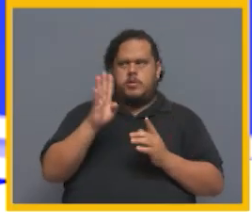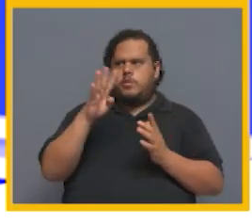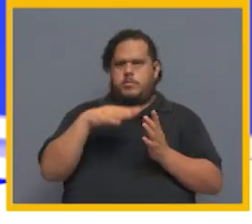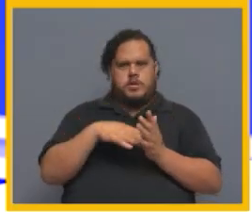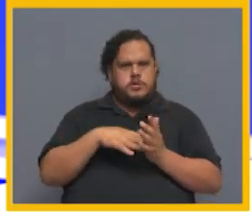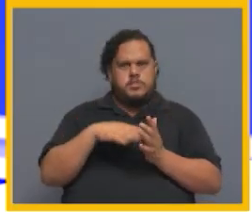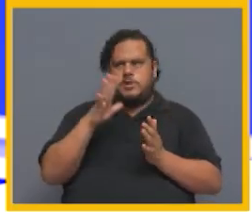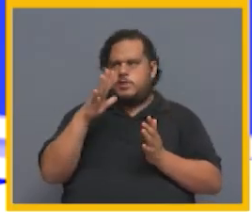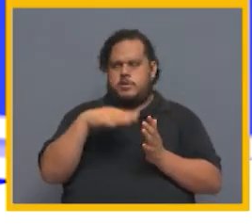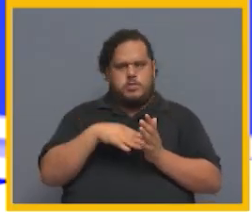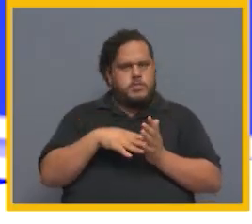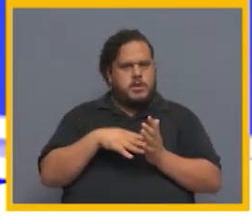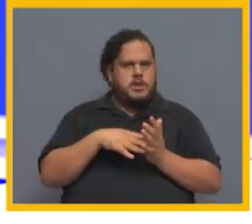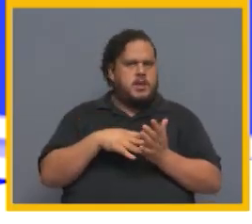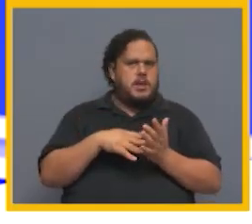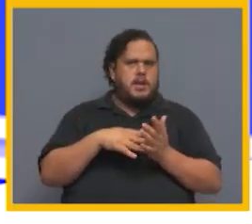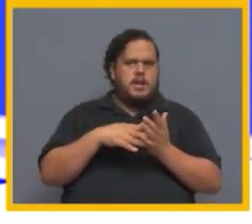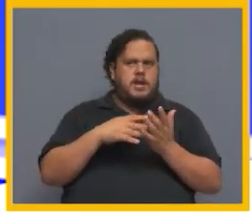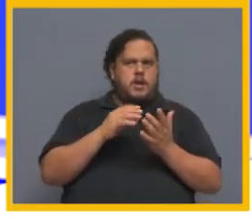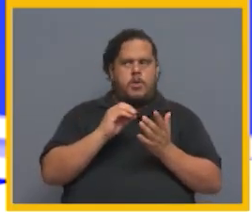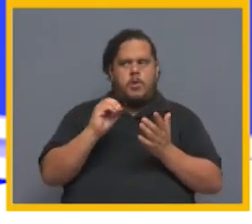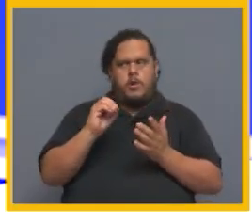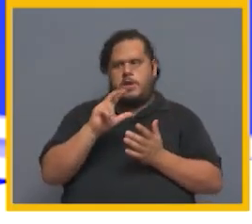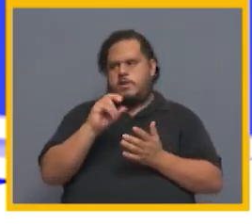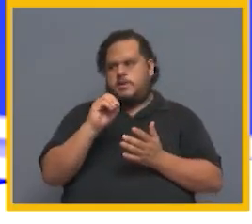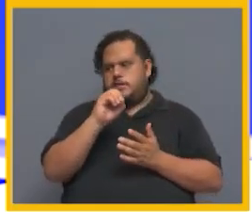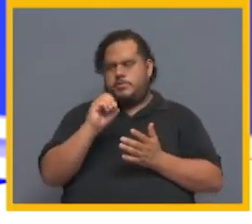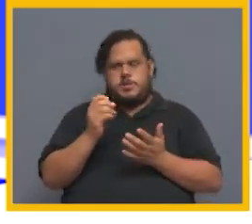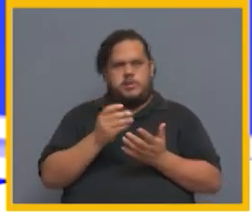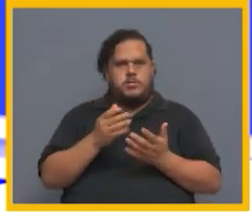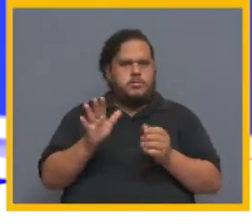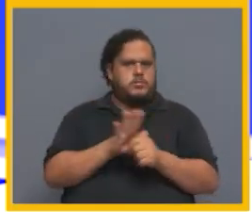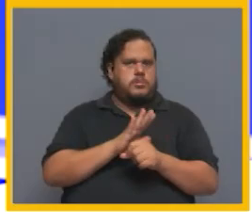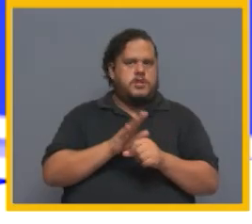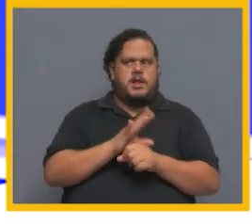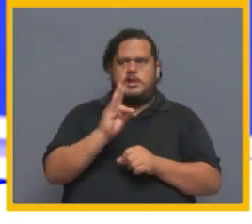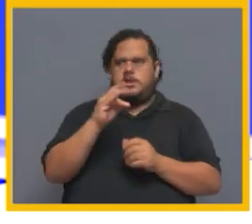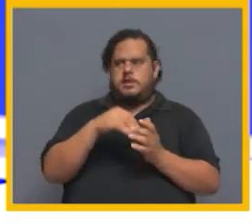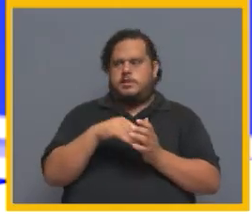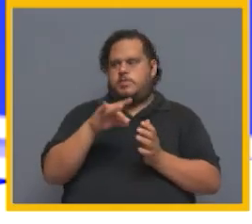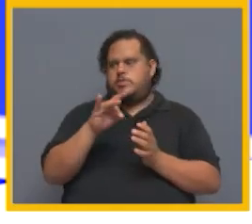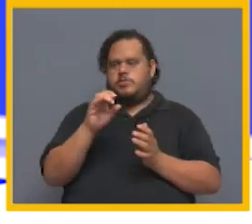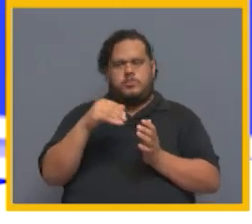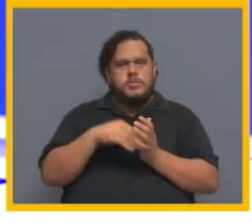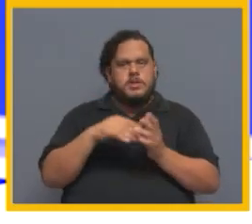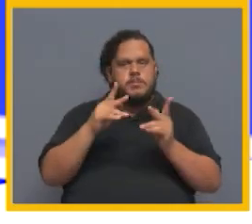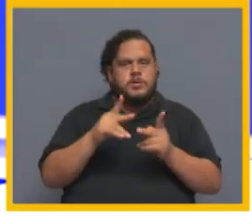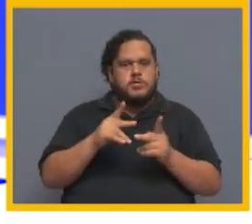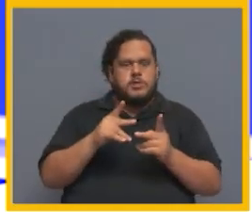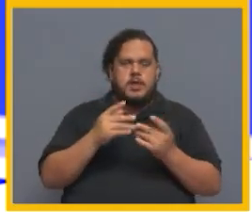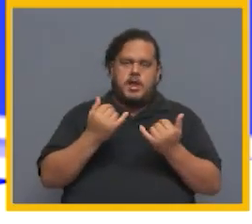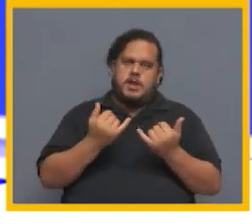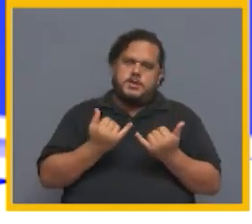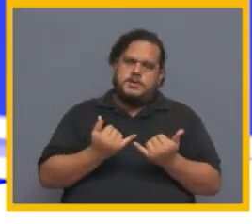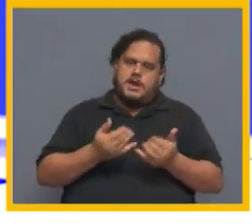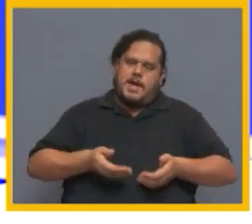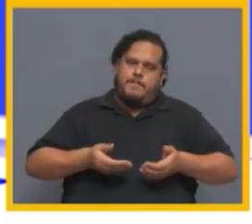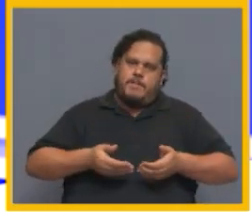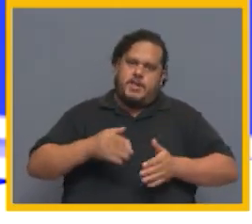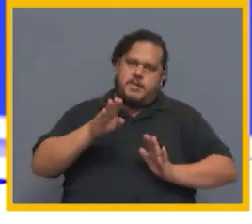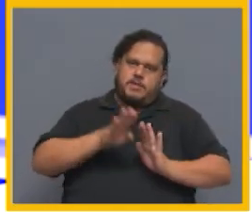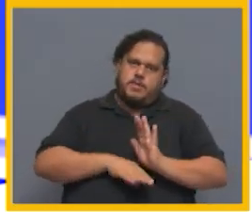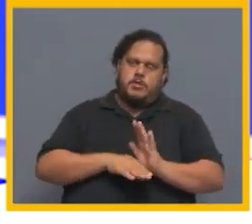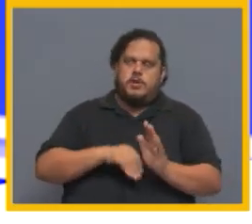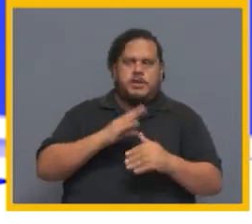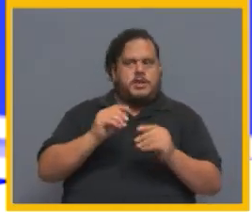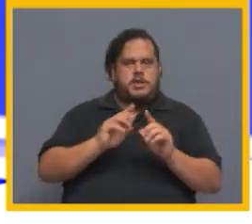4.000, 5.000 o no sé, digamos que el 30% serían un total de 7.000, 8.000. Ahí ya pesa un poquito menos, y aparte